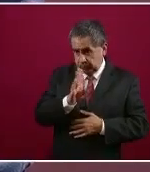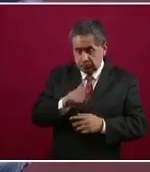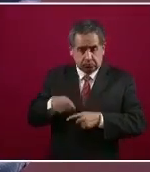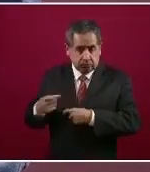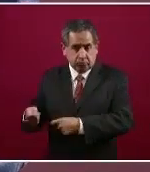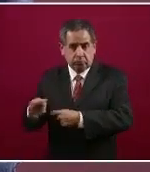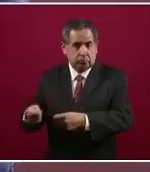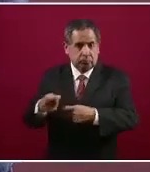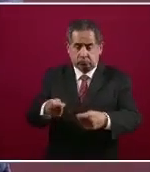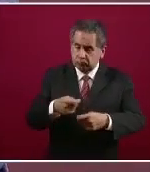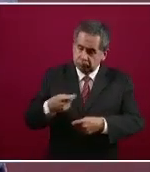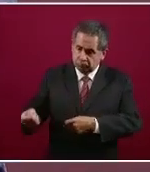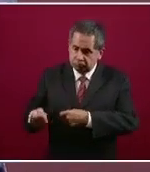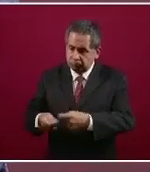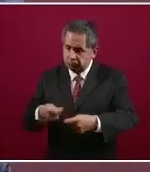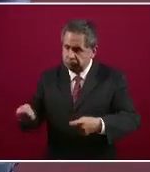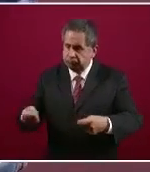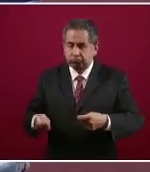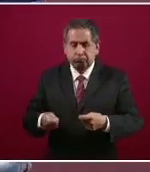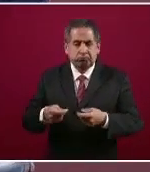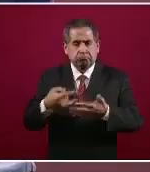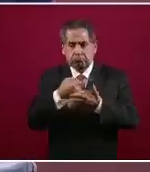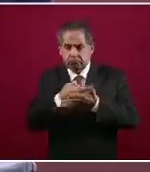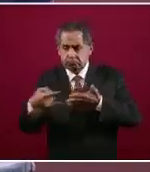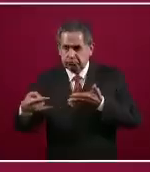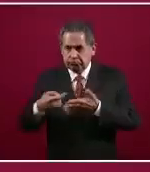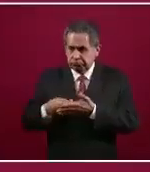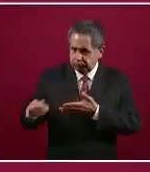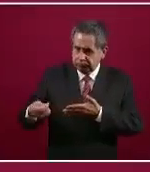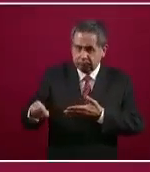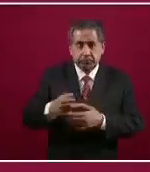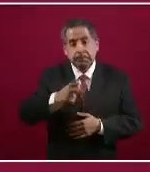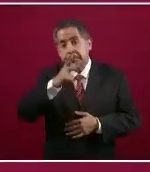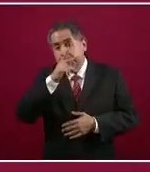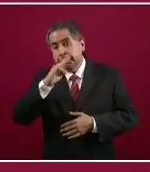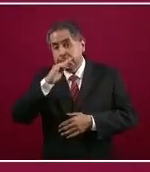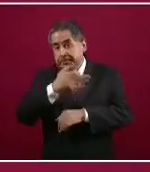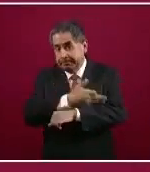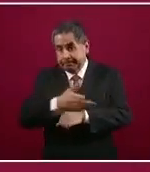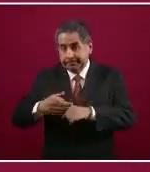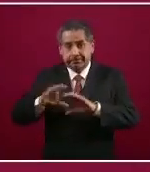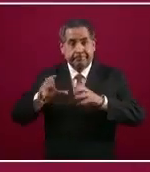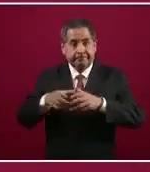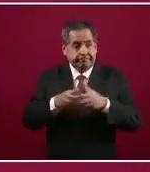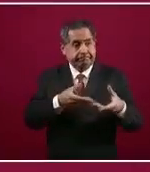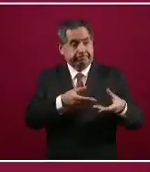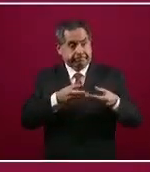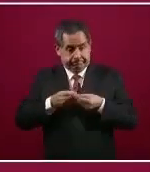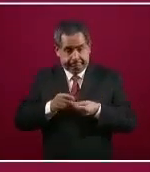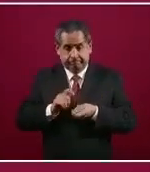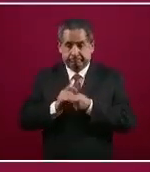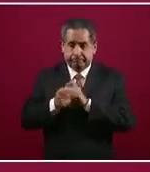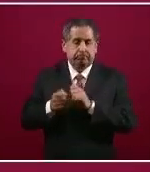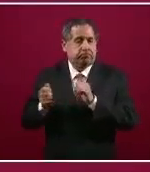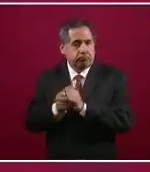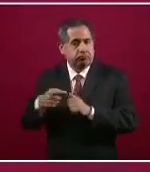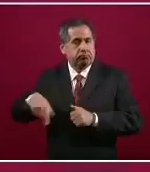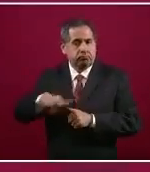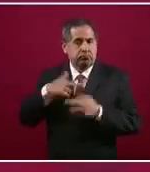se entregan los cheques para que los padres de familia con los